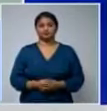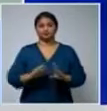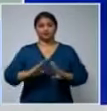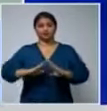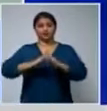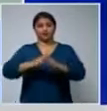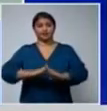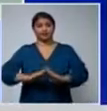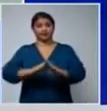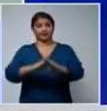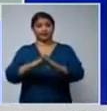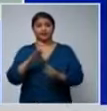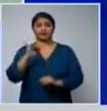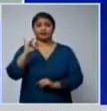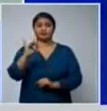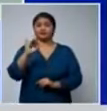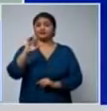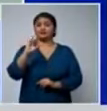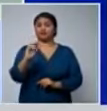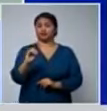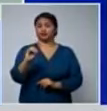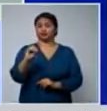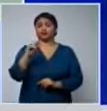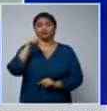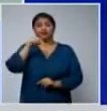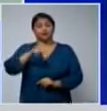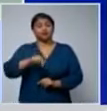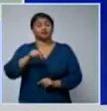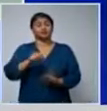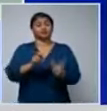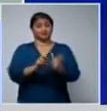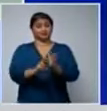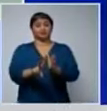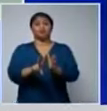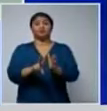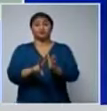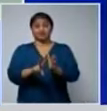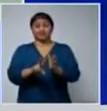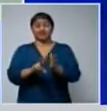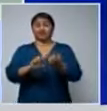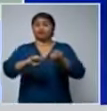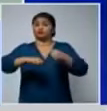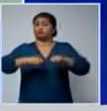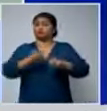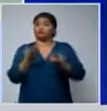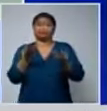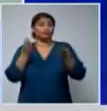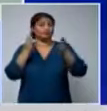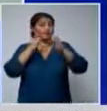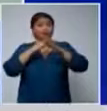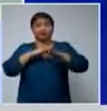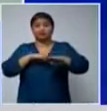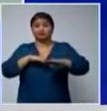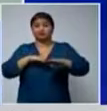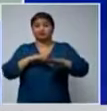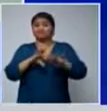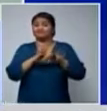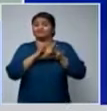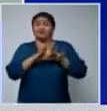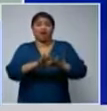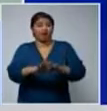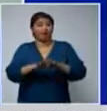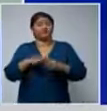casos. Esta provincia realmente no ha logrado el control de la pandemia en esta ocasión, lo